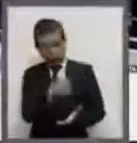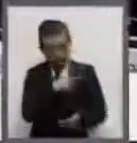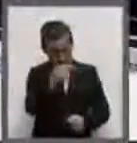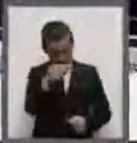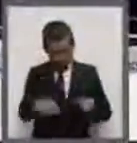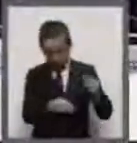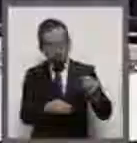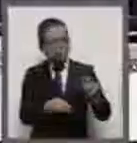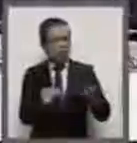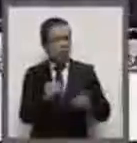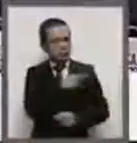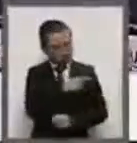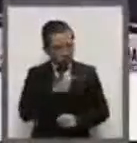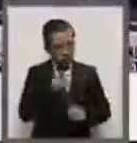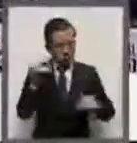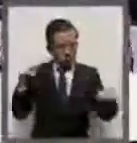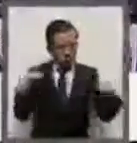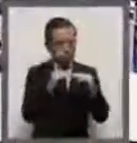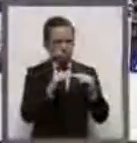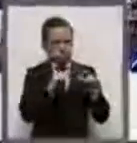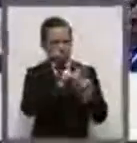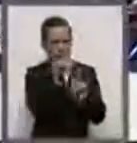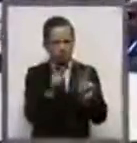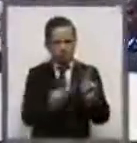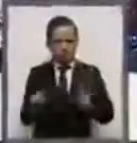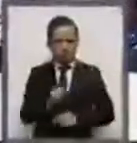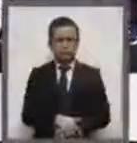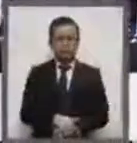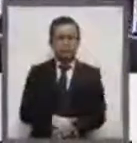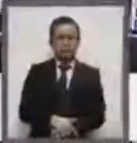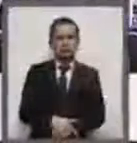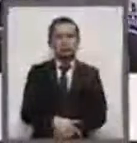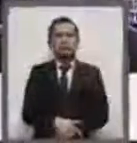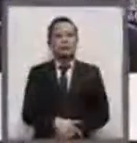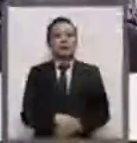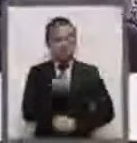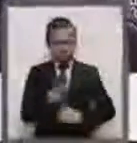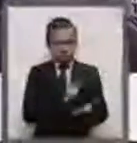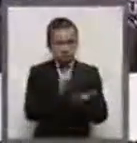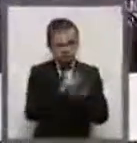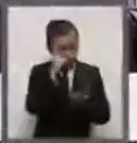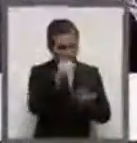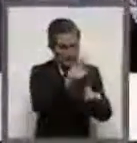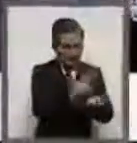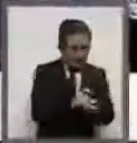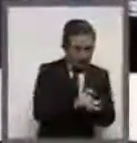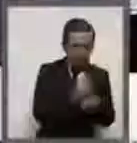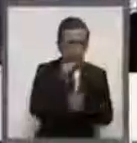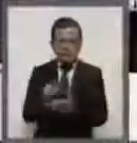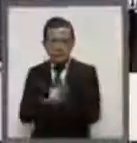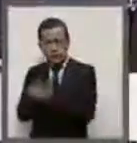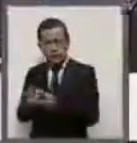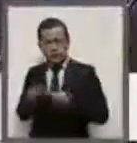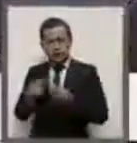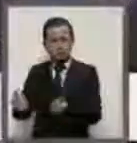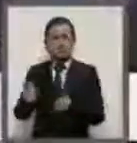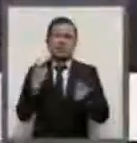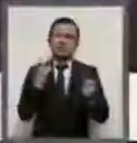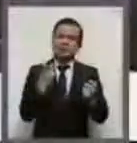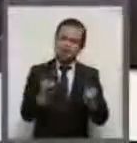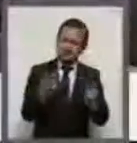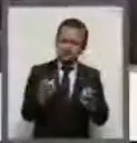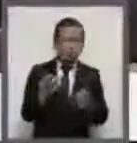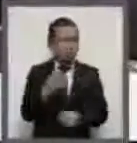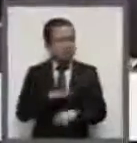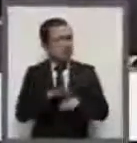al resto de la nación. La política de ingresos junto con la de egresos es el instrumento más eficaz de